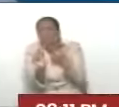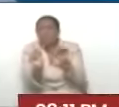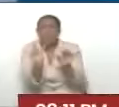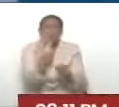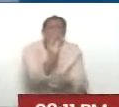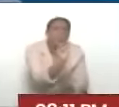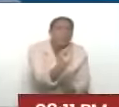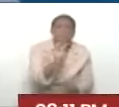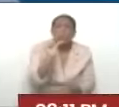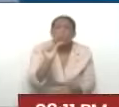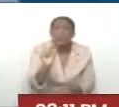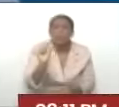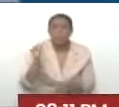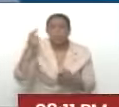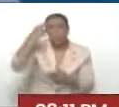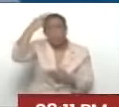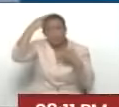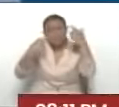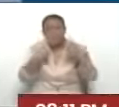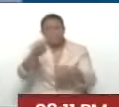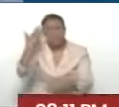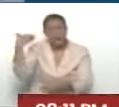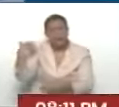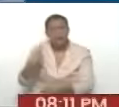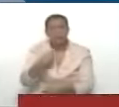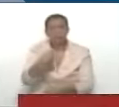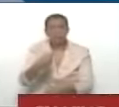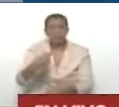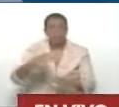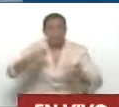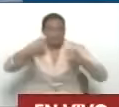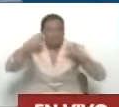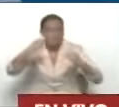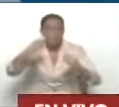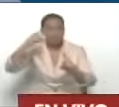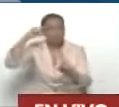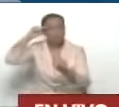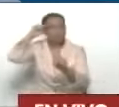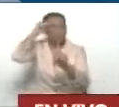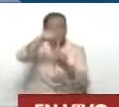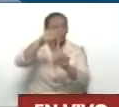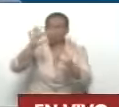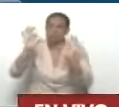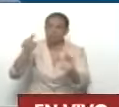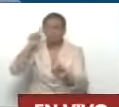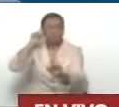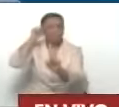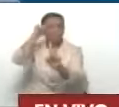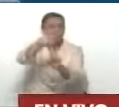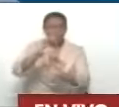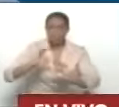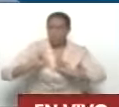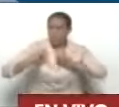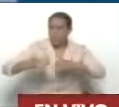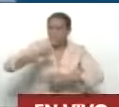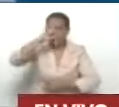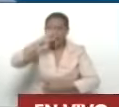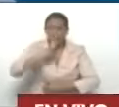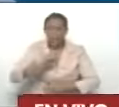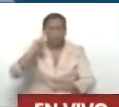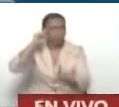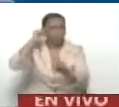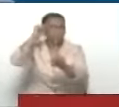minimalismo que me decía el comandante Chávez. Pónganse maximalistas. Yo arrancandito el año puse la